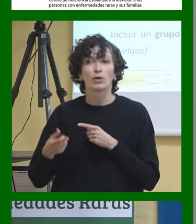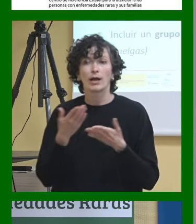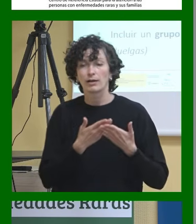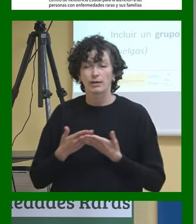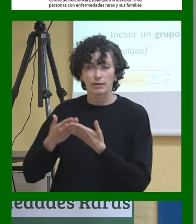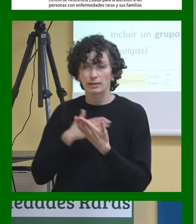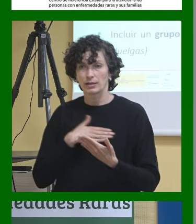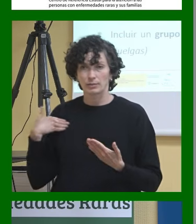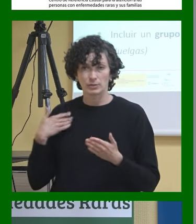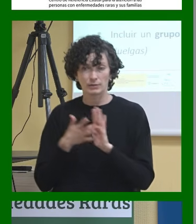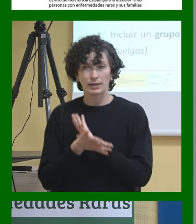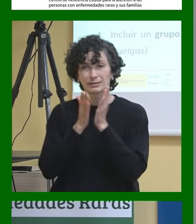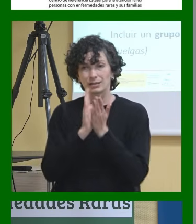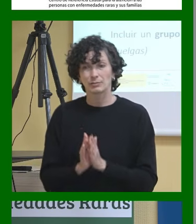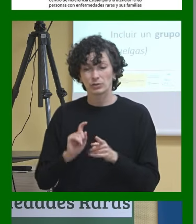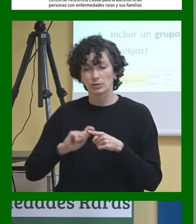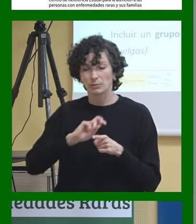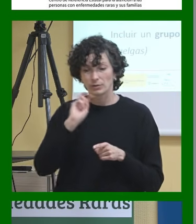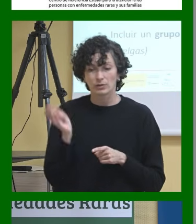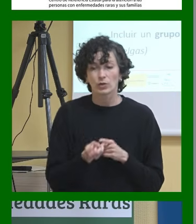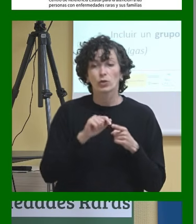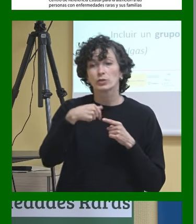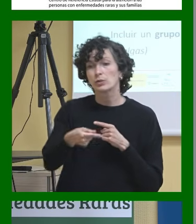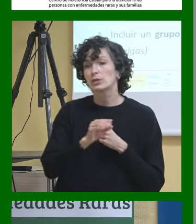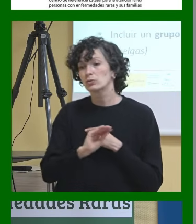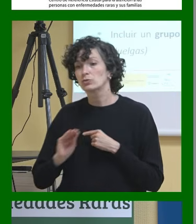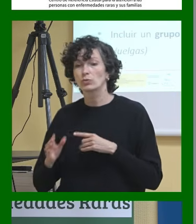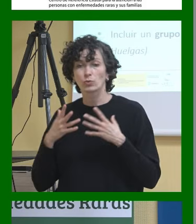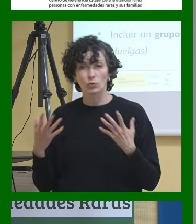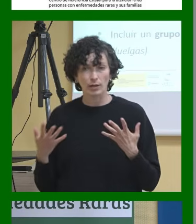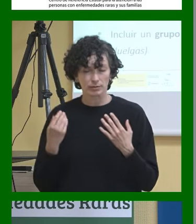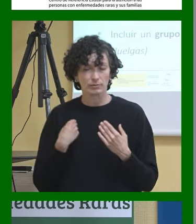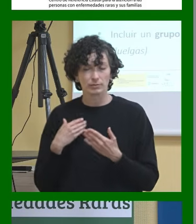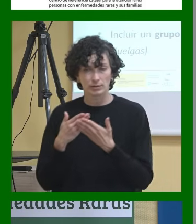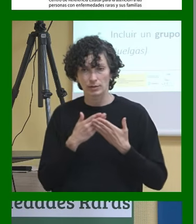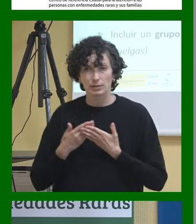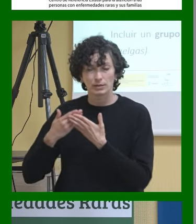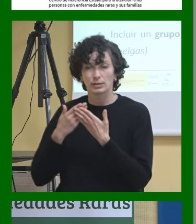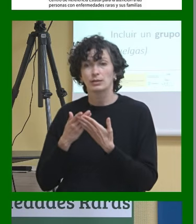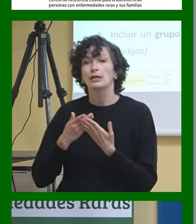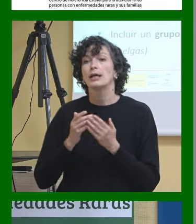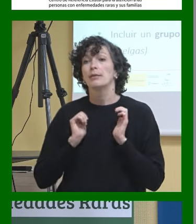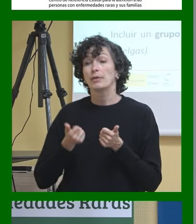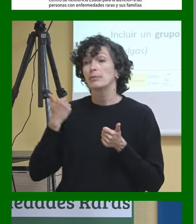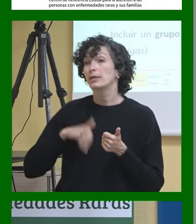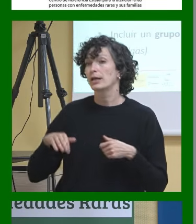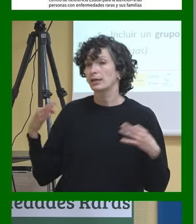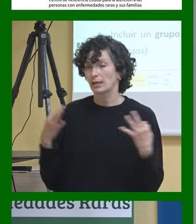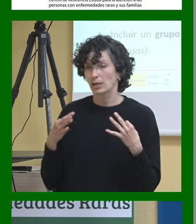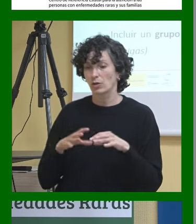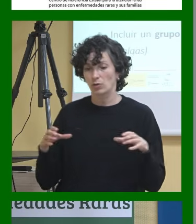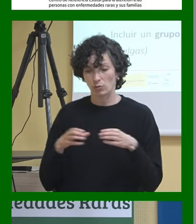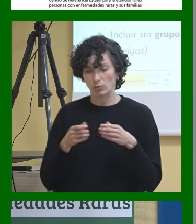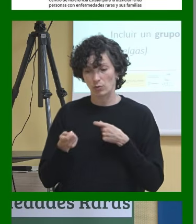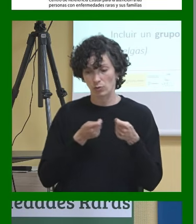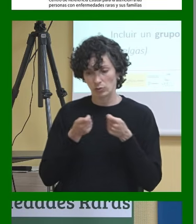diferentes modalidades de tratamiento, y lo que estamos ya poniendo en marcha es incluir este grupo de control